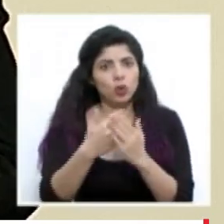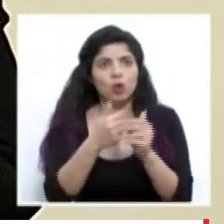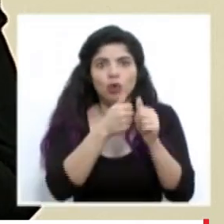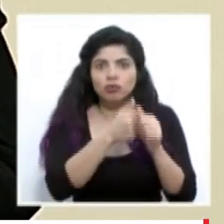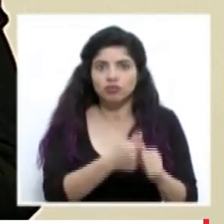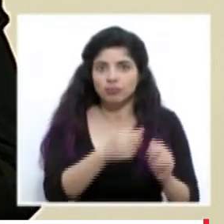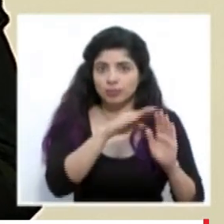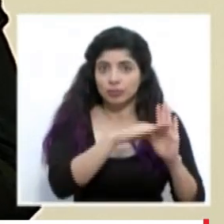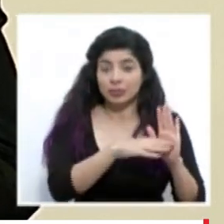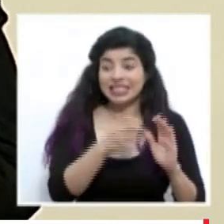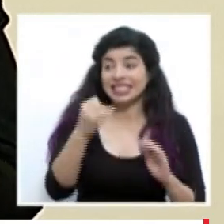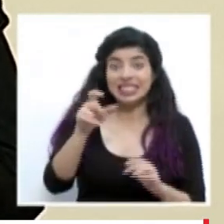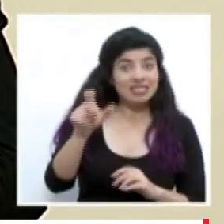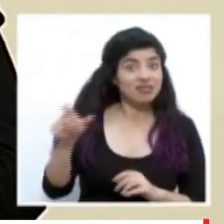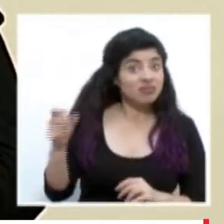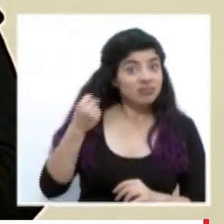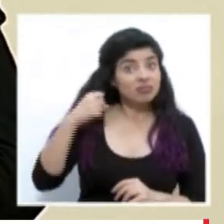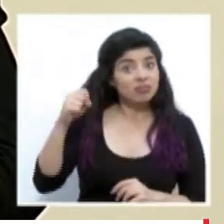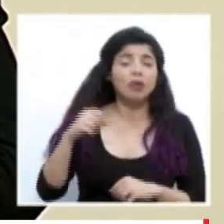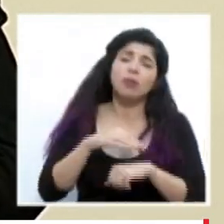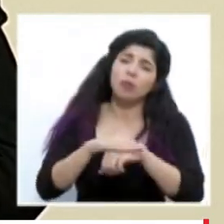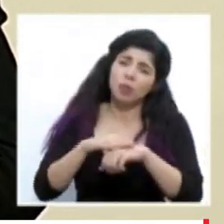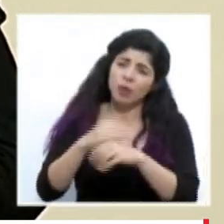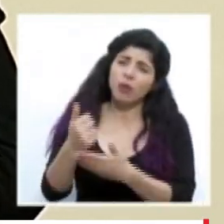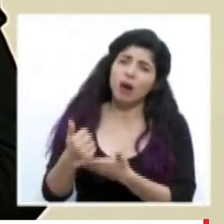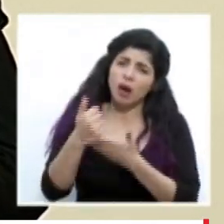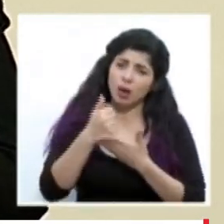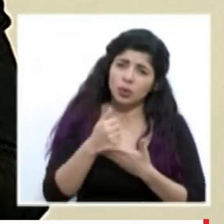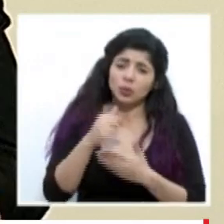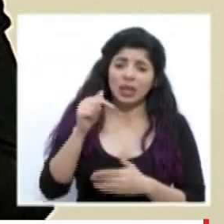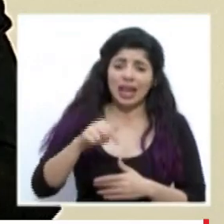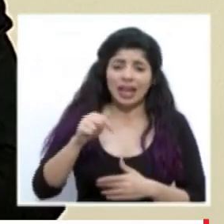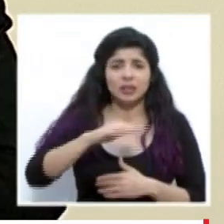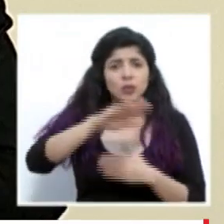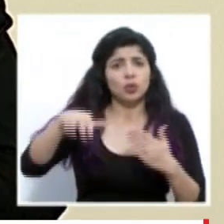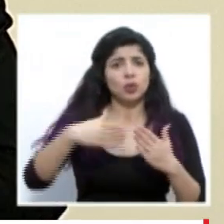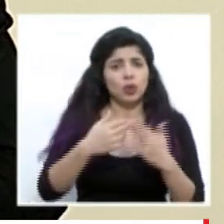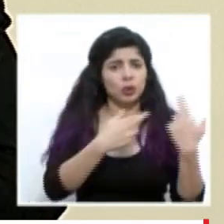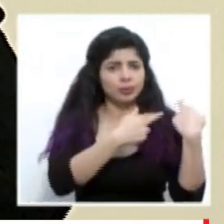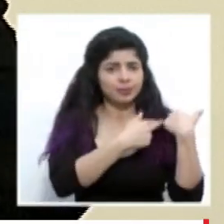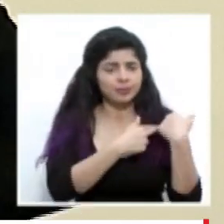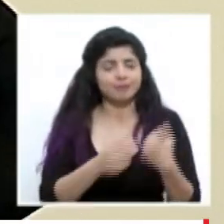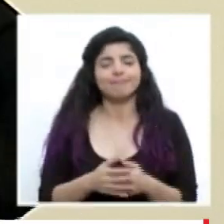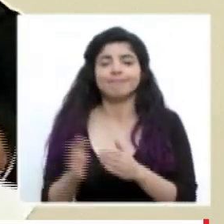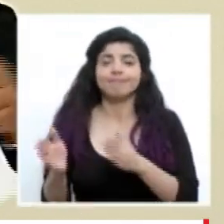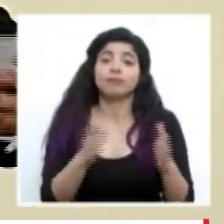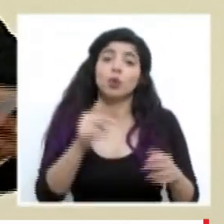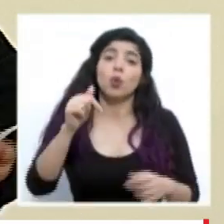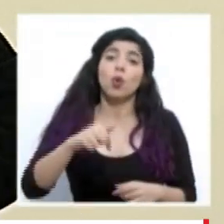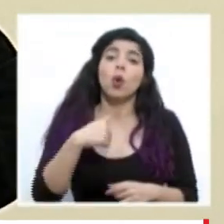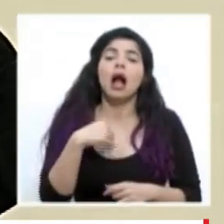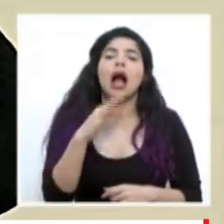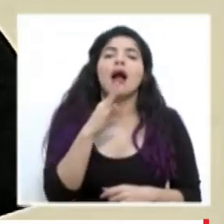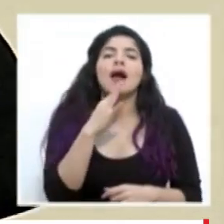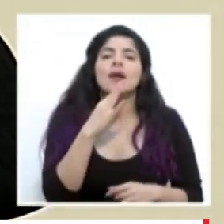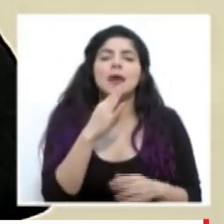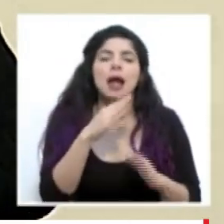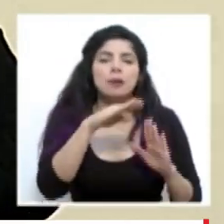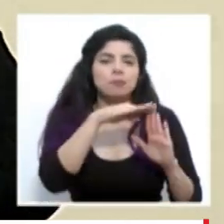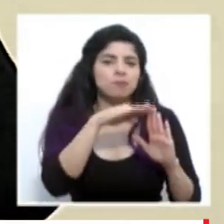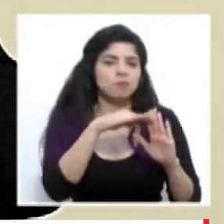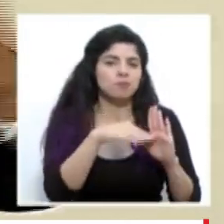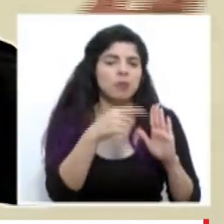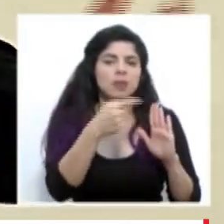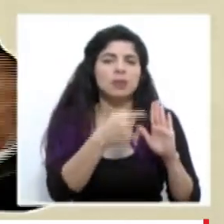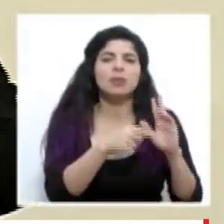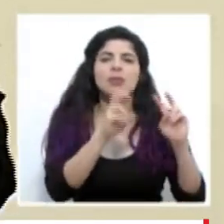esto y a los que no, que por favor nos ayuden a hacerlo, esto lo tenemos que sacar entre todos. Hoy yo les voy a hablar de varios aspectos, uno